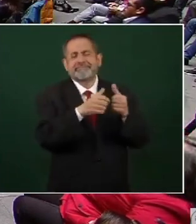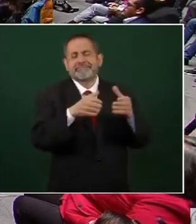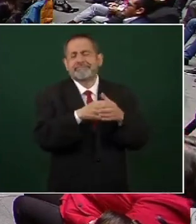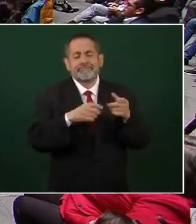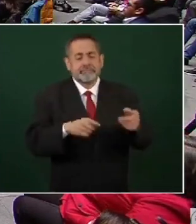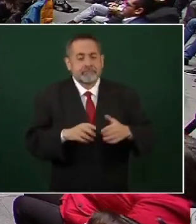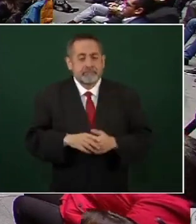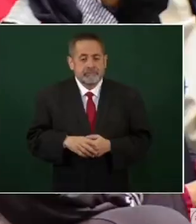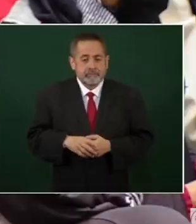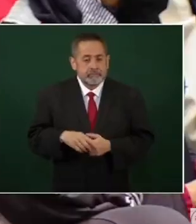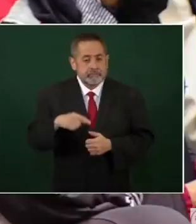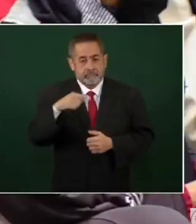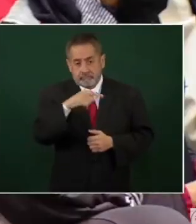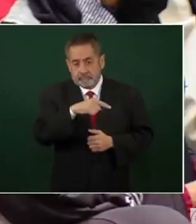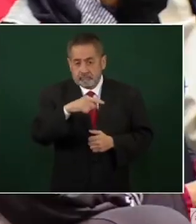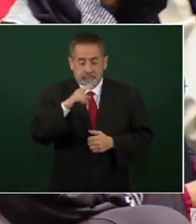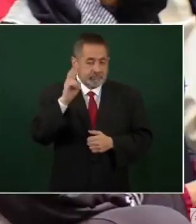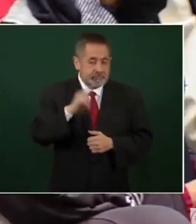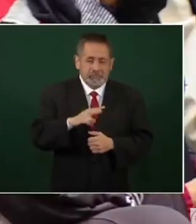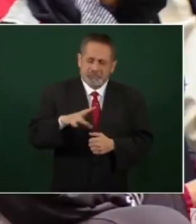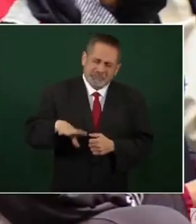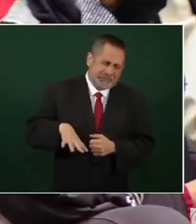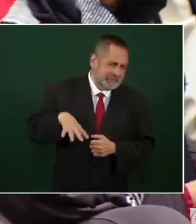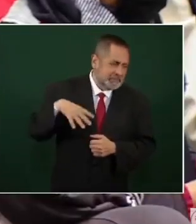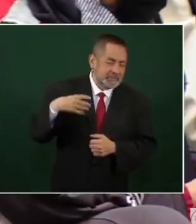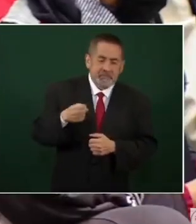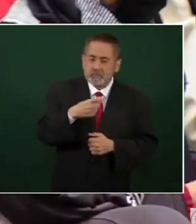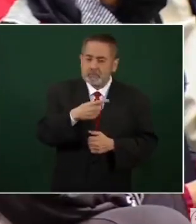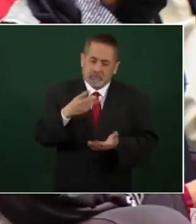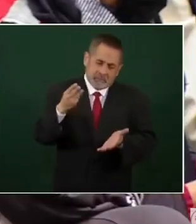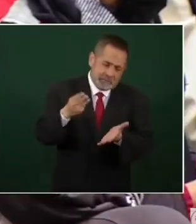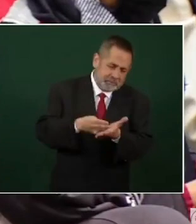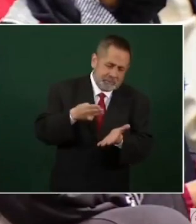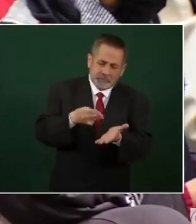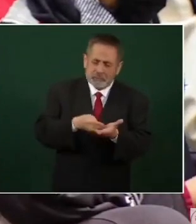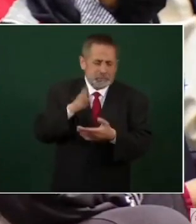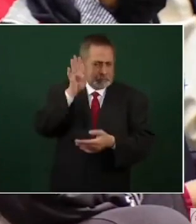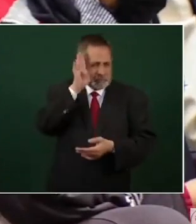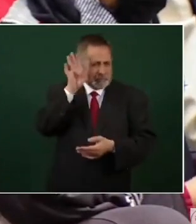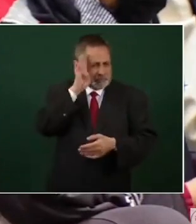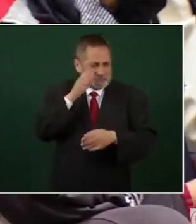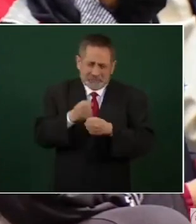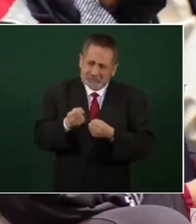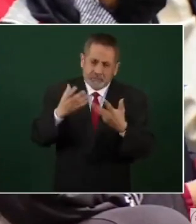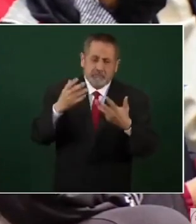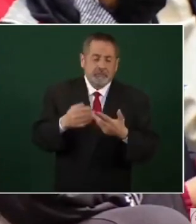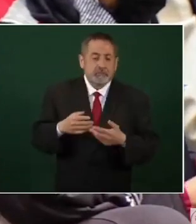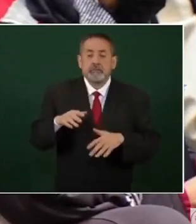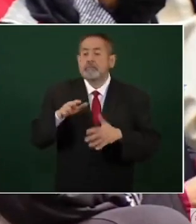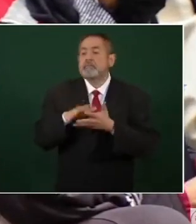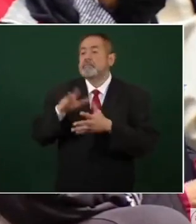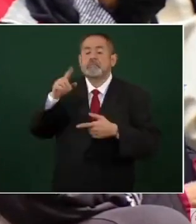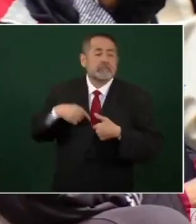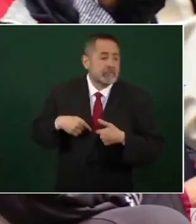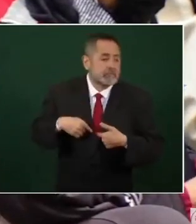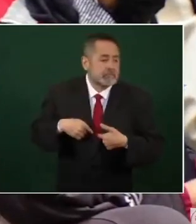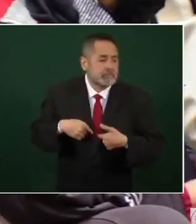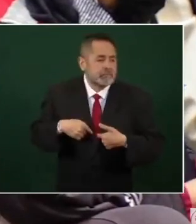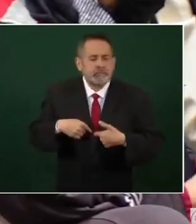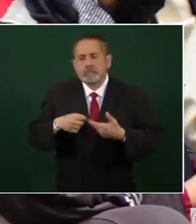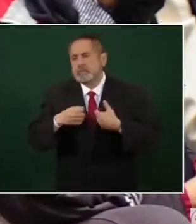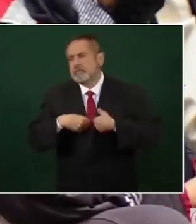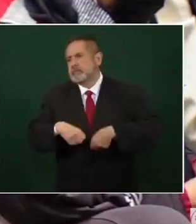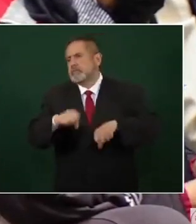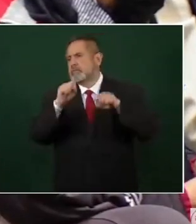las elevadas y verdaderamente abusivas tarifas que aplican tienen como resultado que en la mayoría de los casos no se levanten las